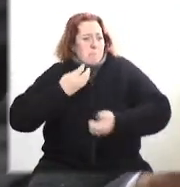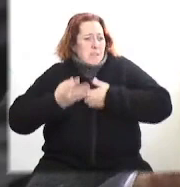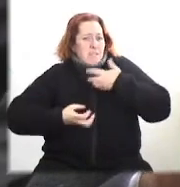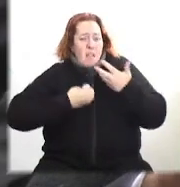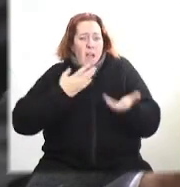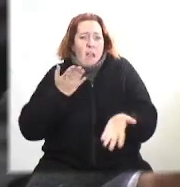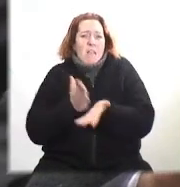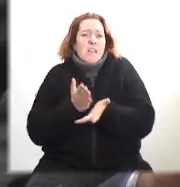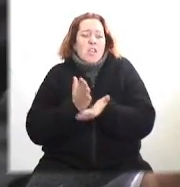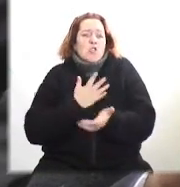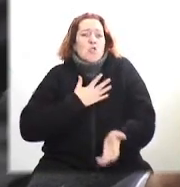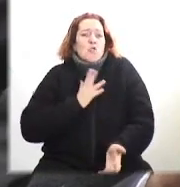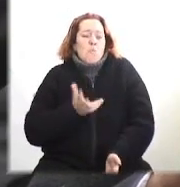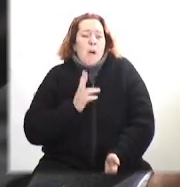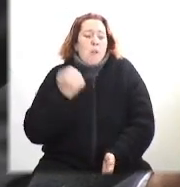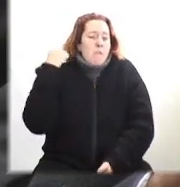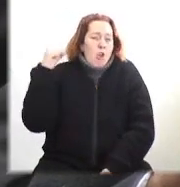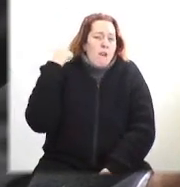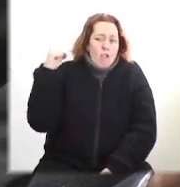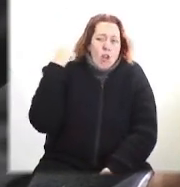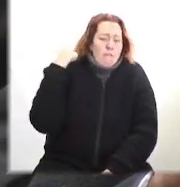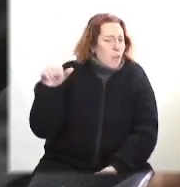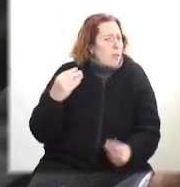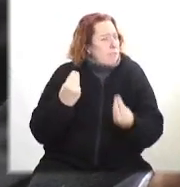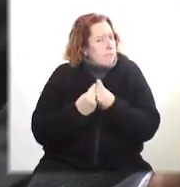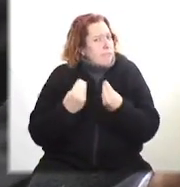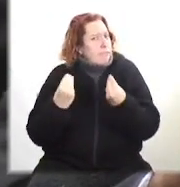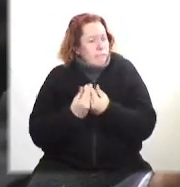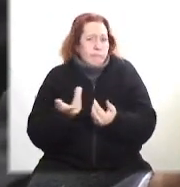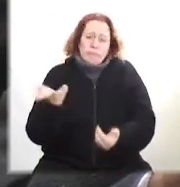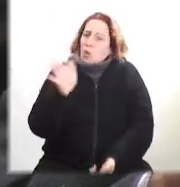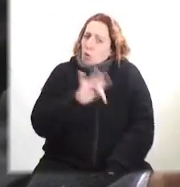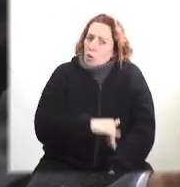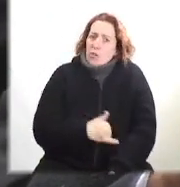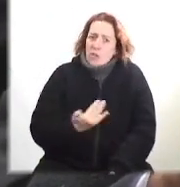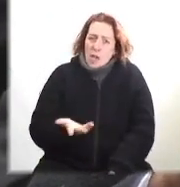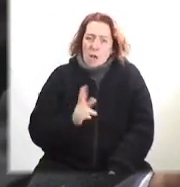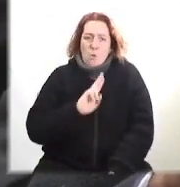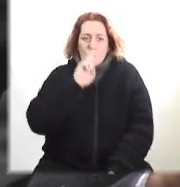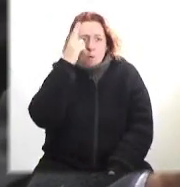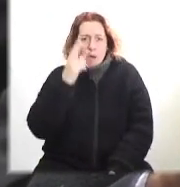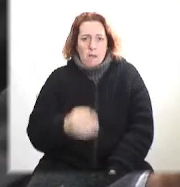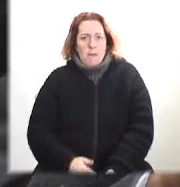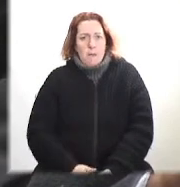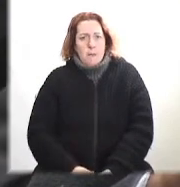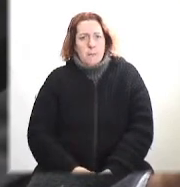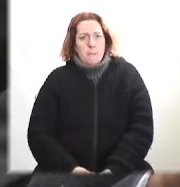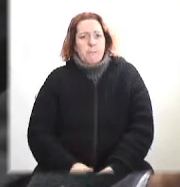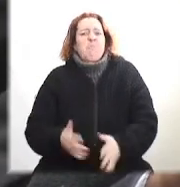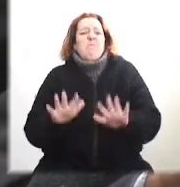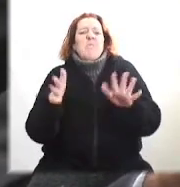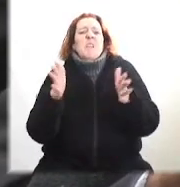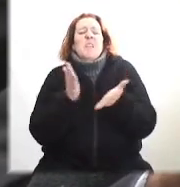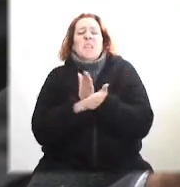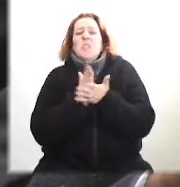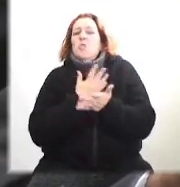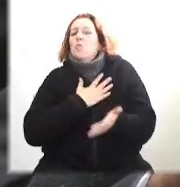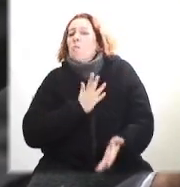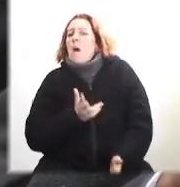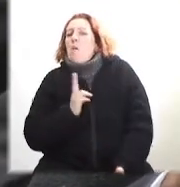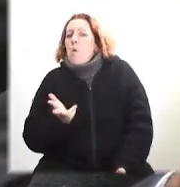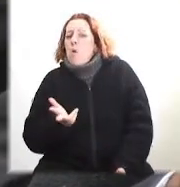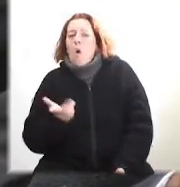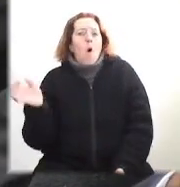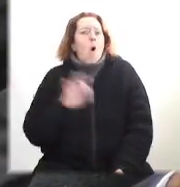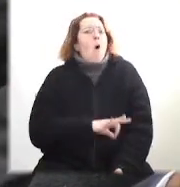derechos humanos que se violan sistemáticamente todos los días en el Uruguay. ¿De qué derechos humanos? ¿O estamos